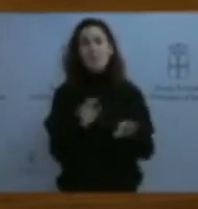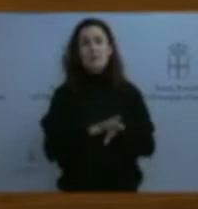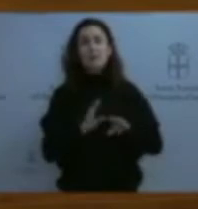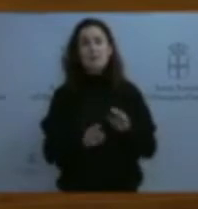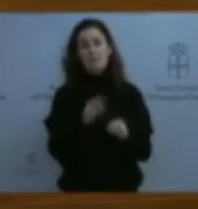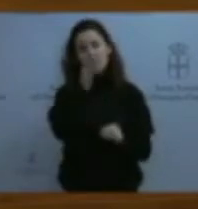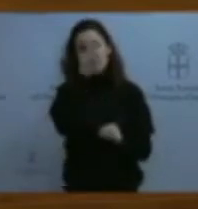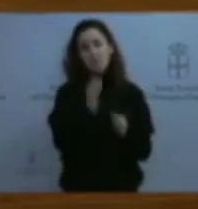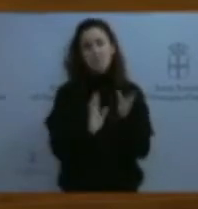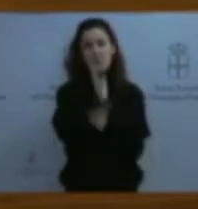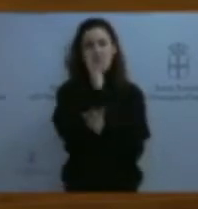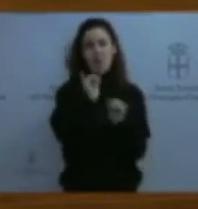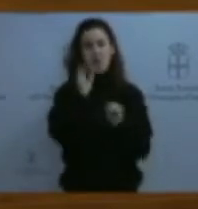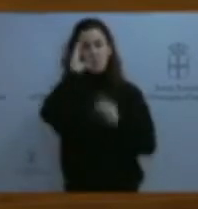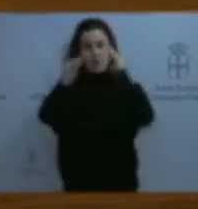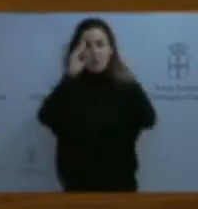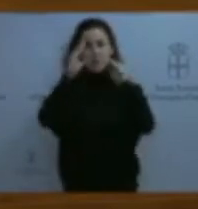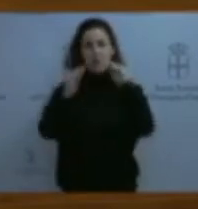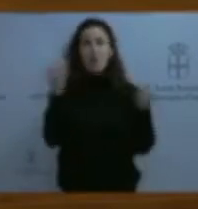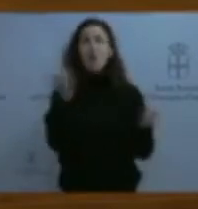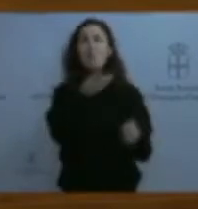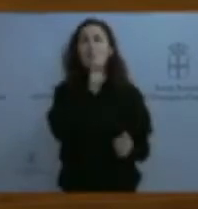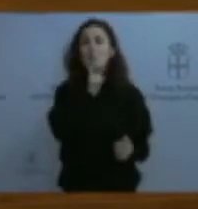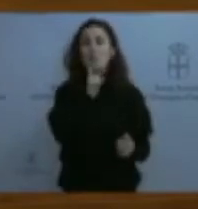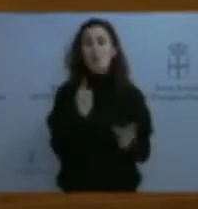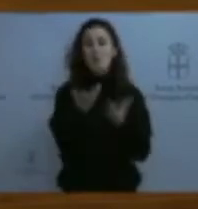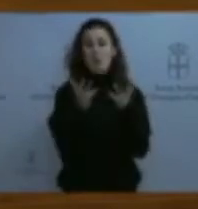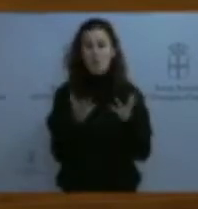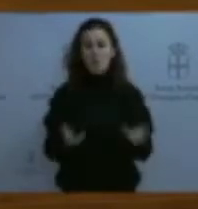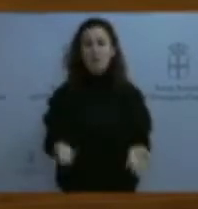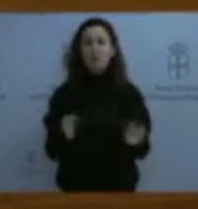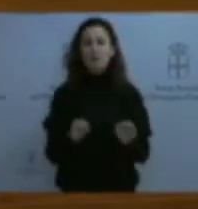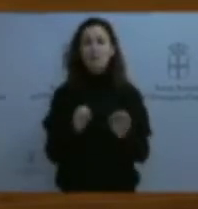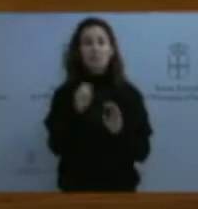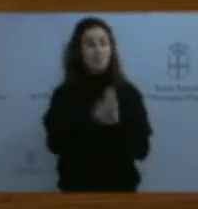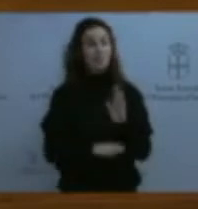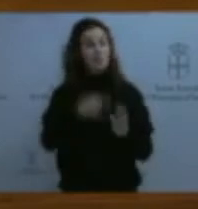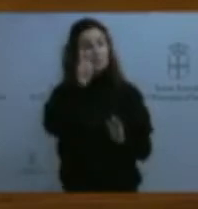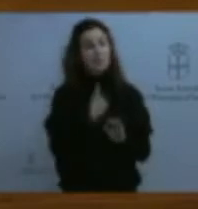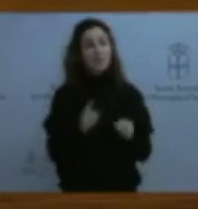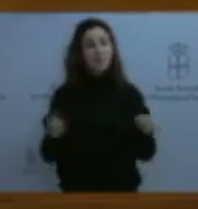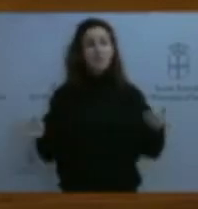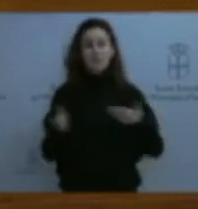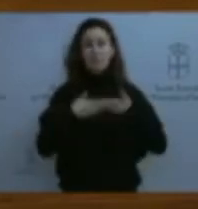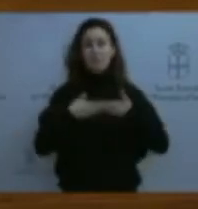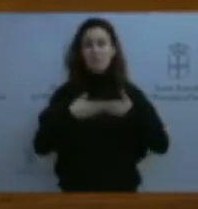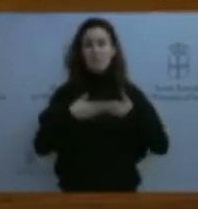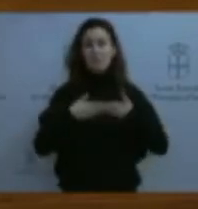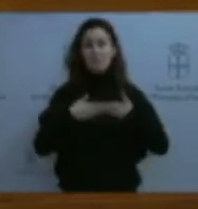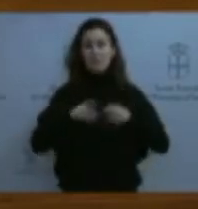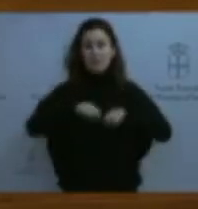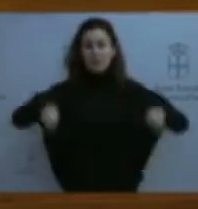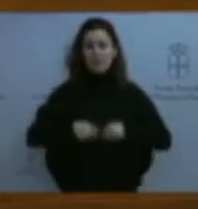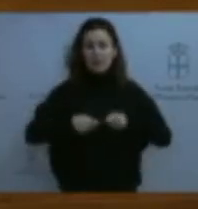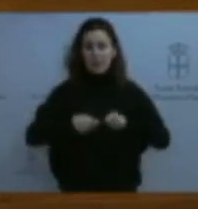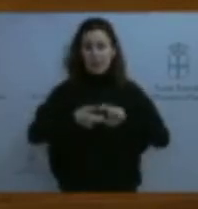El personal no está informado ni formado para conocer el protocolo a seguir. Puertas de emergencia cerradas con cadenas y candados,